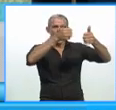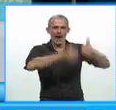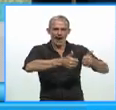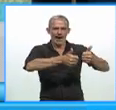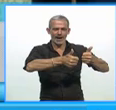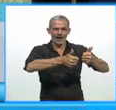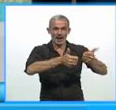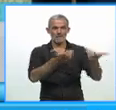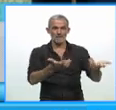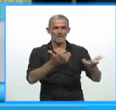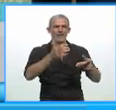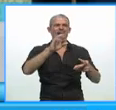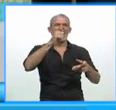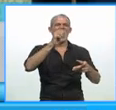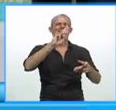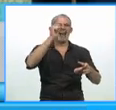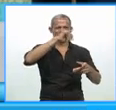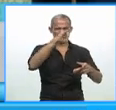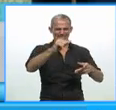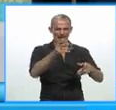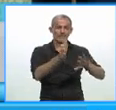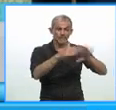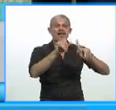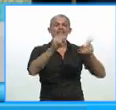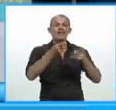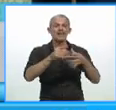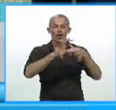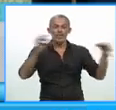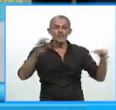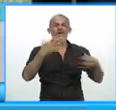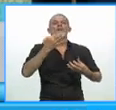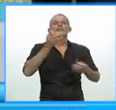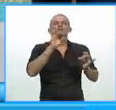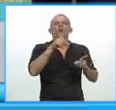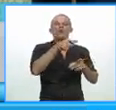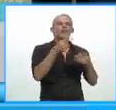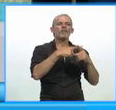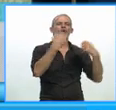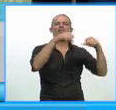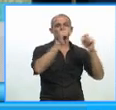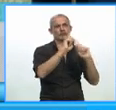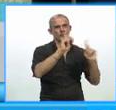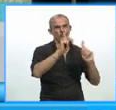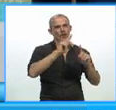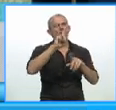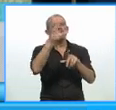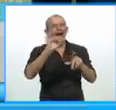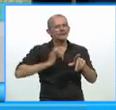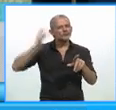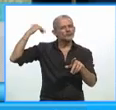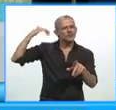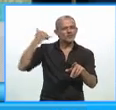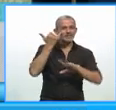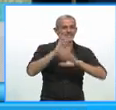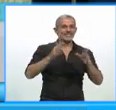juego olímpico, Cecilia Carranza. Pero estos juegos no serán especiales solo por el plano deportivo. En marzo del año pasado,